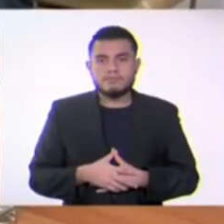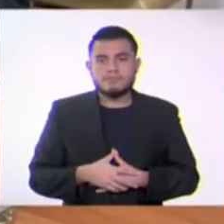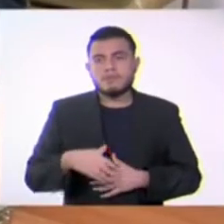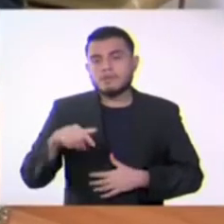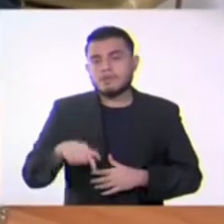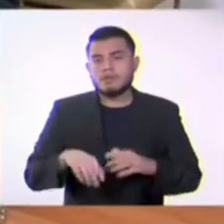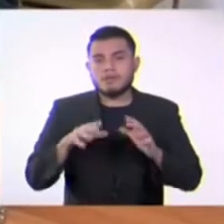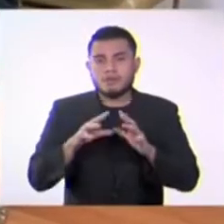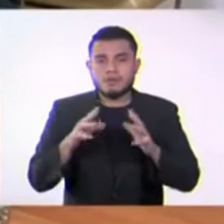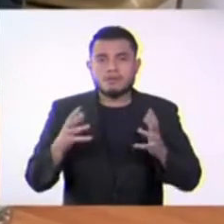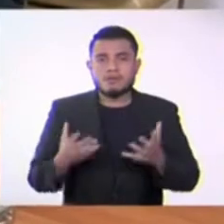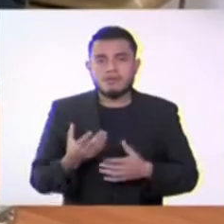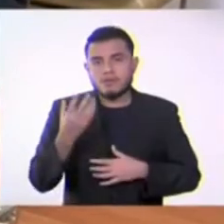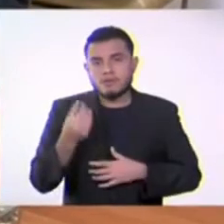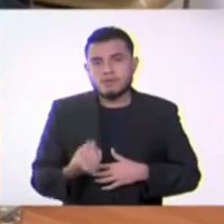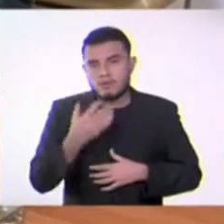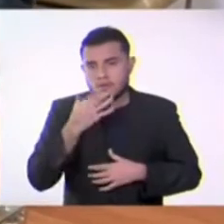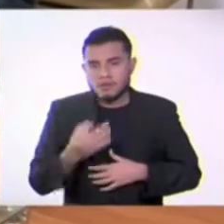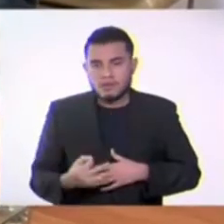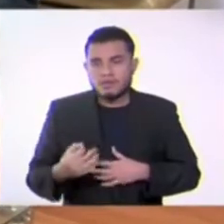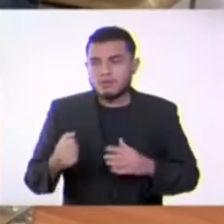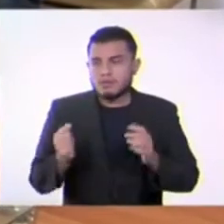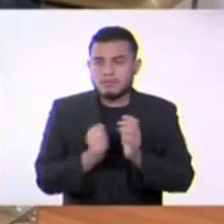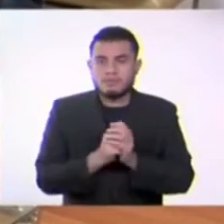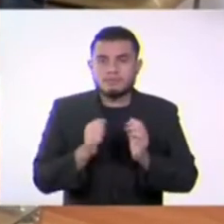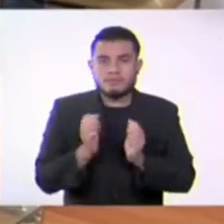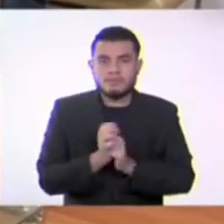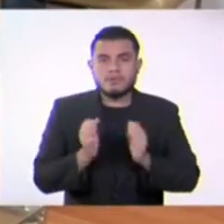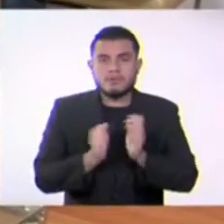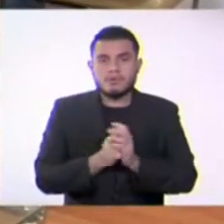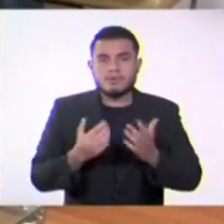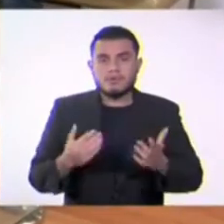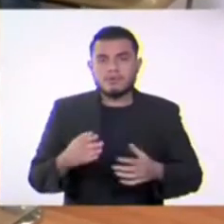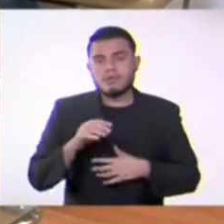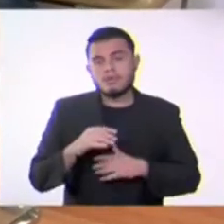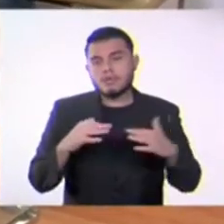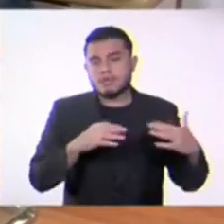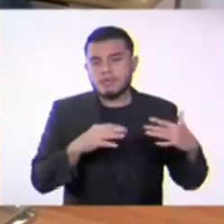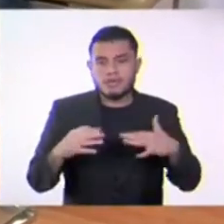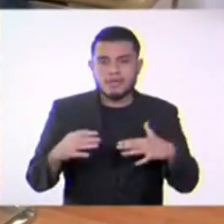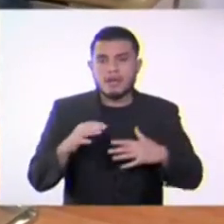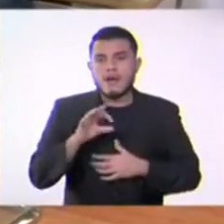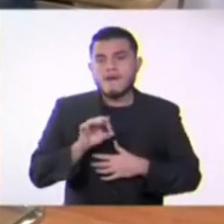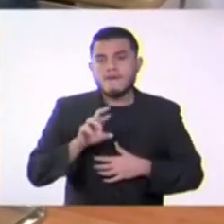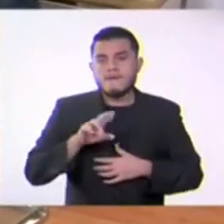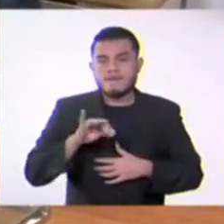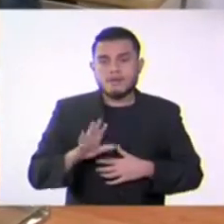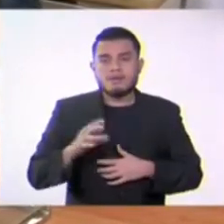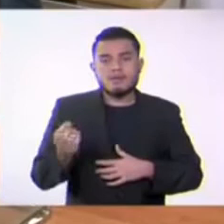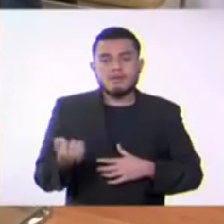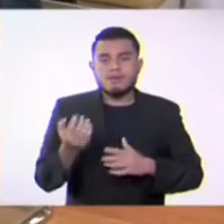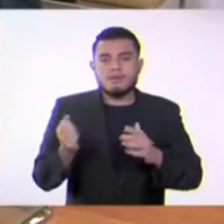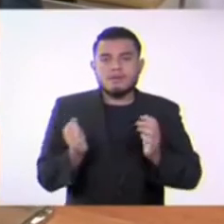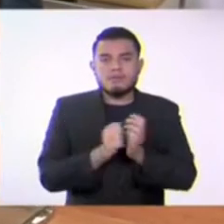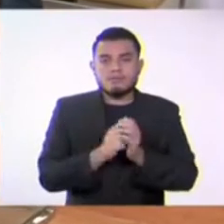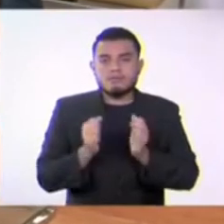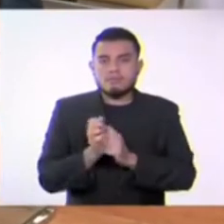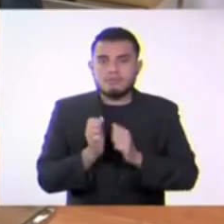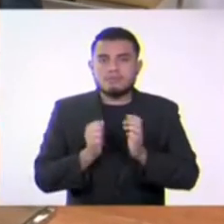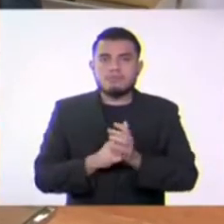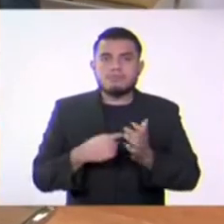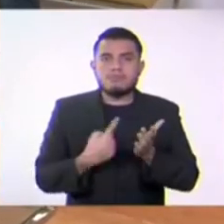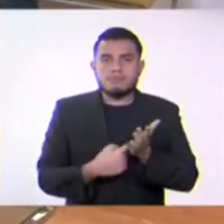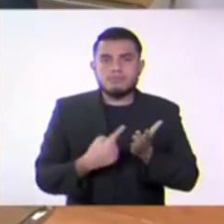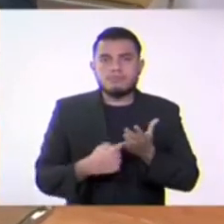es la ideología y los nuevos conflictos post-Guerra Fría. Cuando hablamos de nuevos conflictos ya estamos en el entendido, con las clases que también